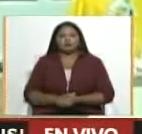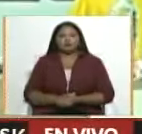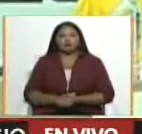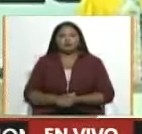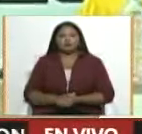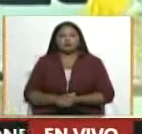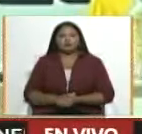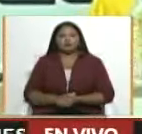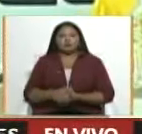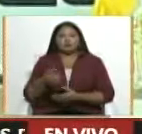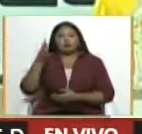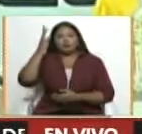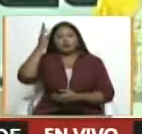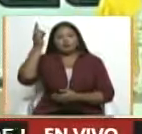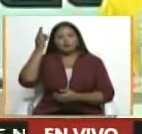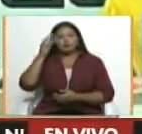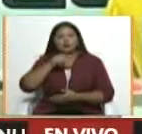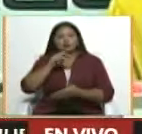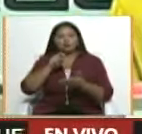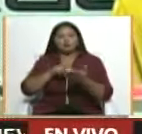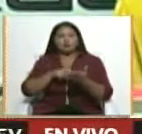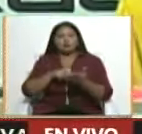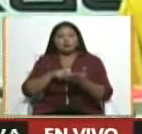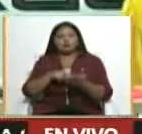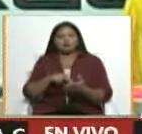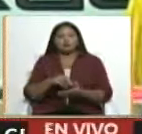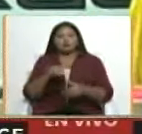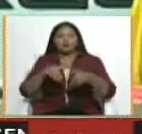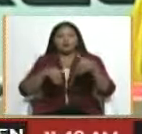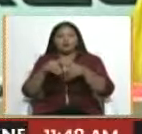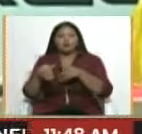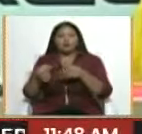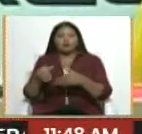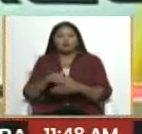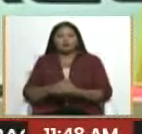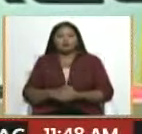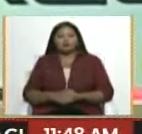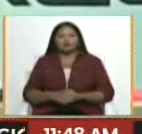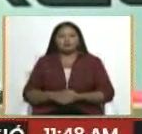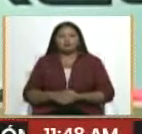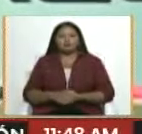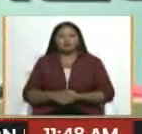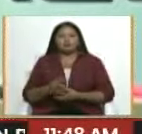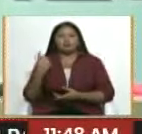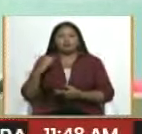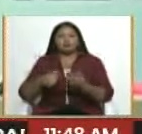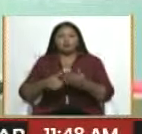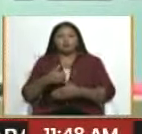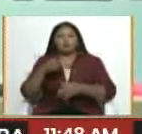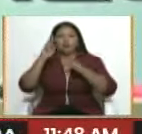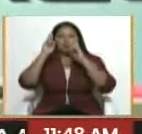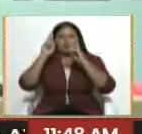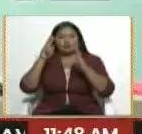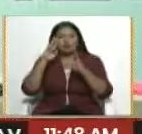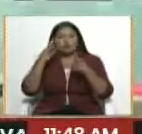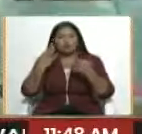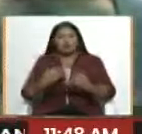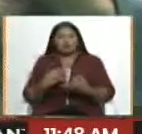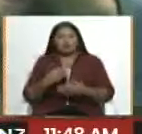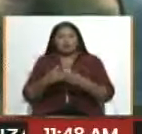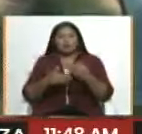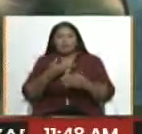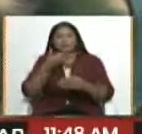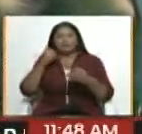de los consejos nacionales electorales que tiene más respeto y credibilidad y tiene el